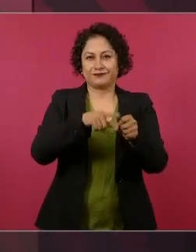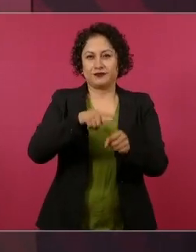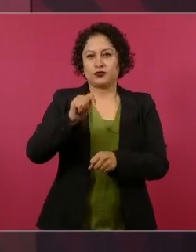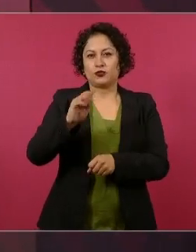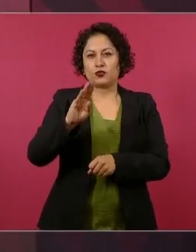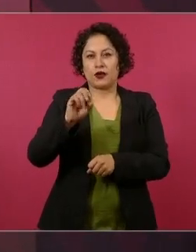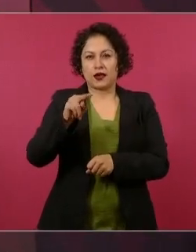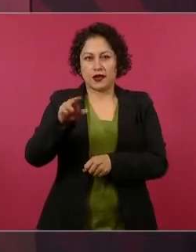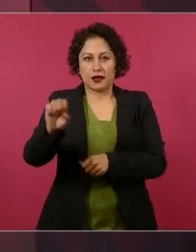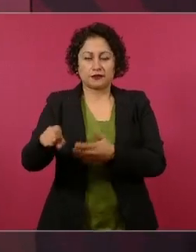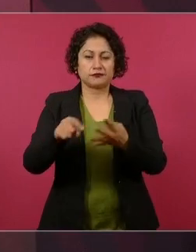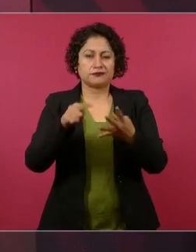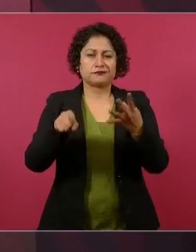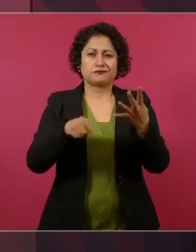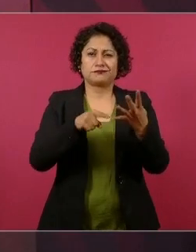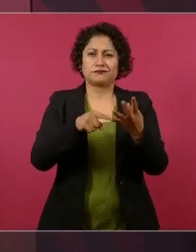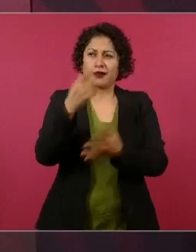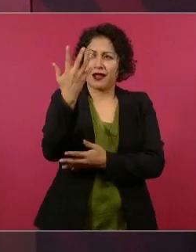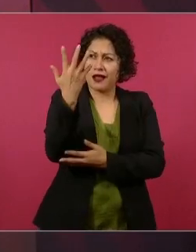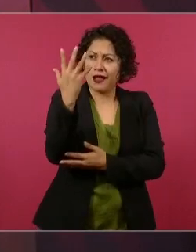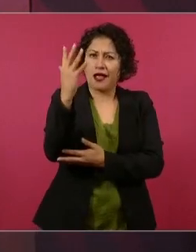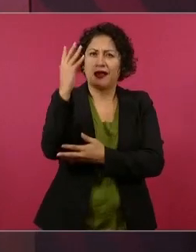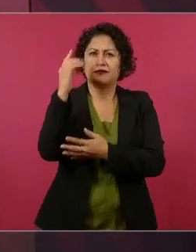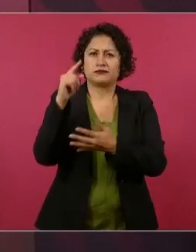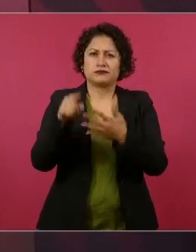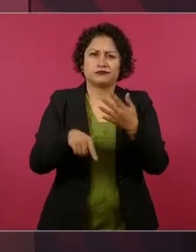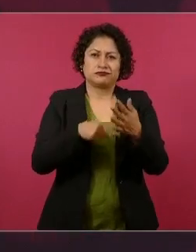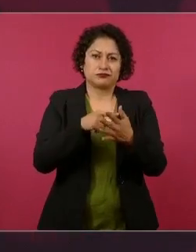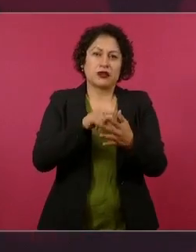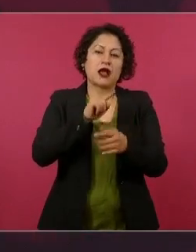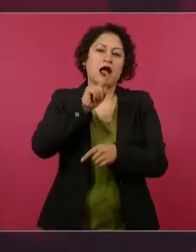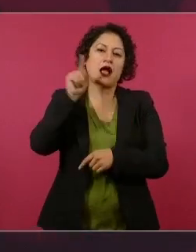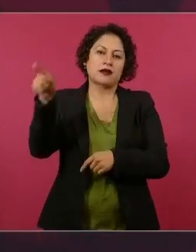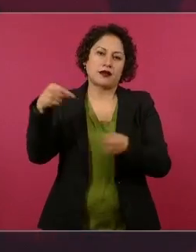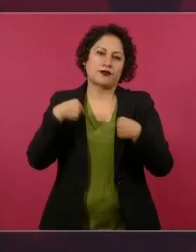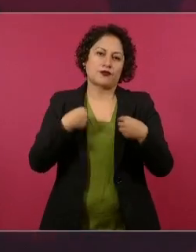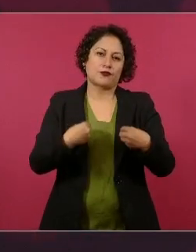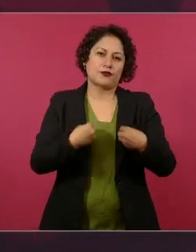árboles. Y ahí voy a vivir, y ahí voy a escribir.